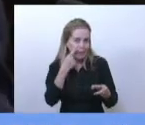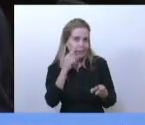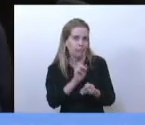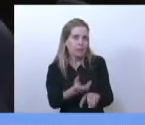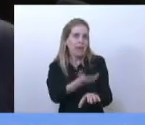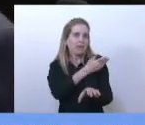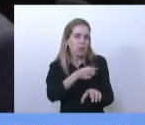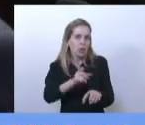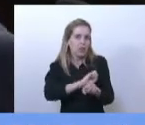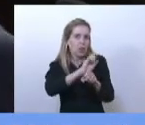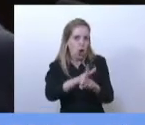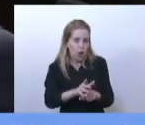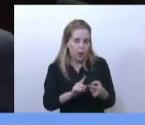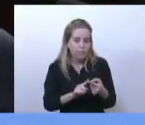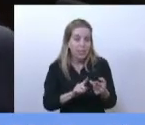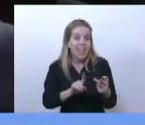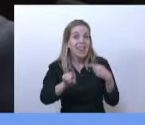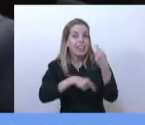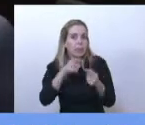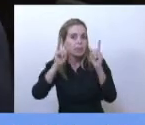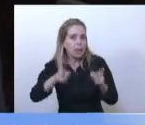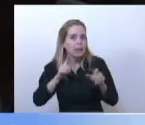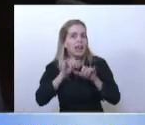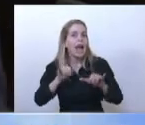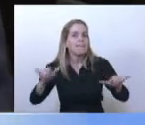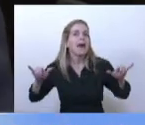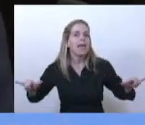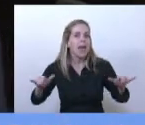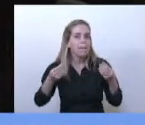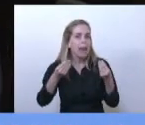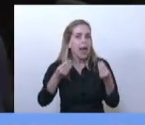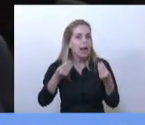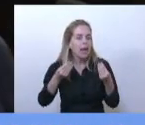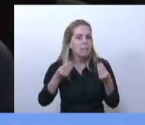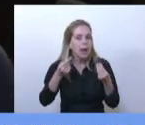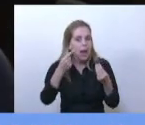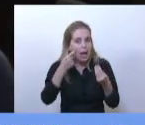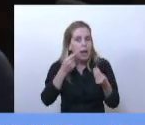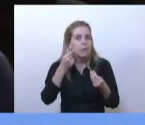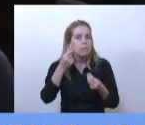campaña para que la gente se vacune ya que no podemos obligarla